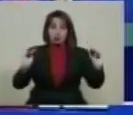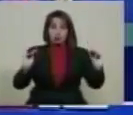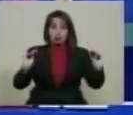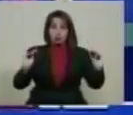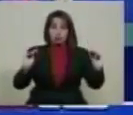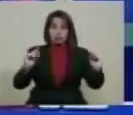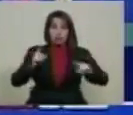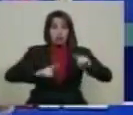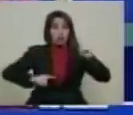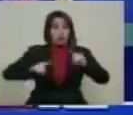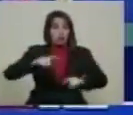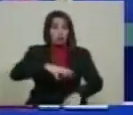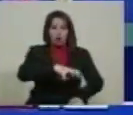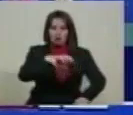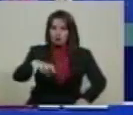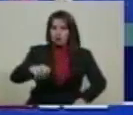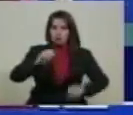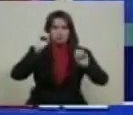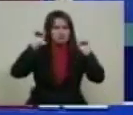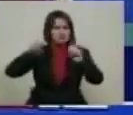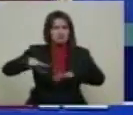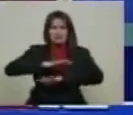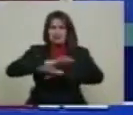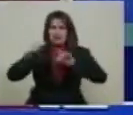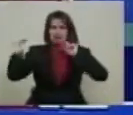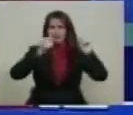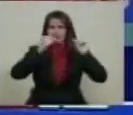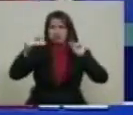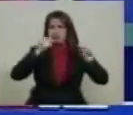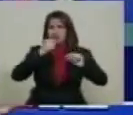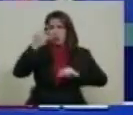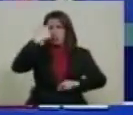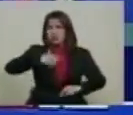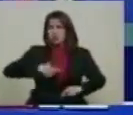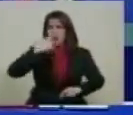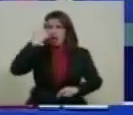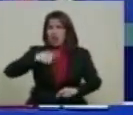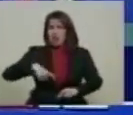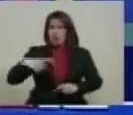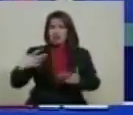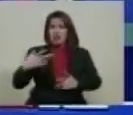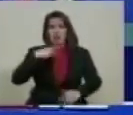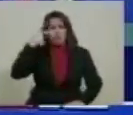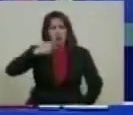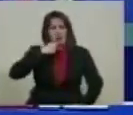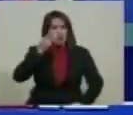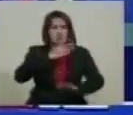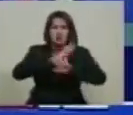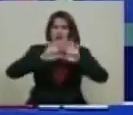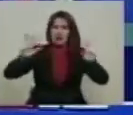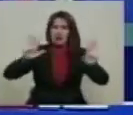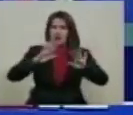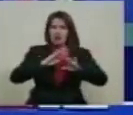en algunos estados a abandonar las rivalidades personales y políticas. ¿Ustedes me entienden?